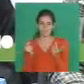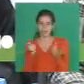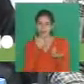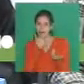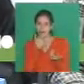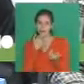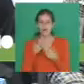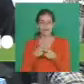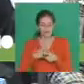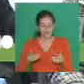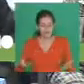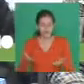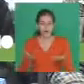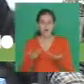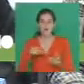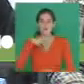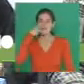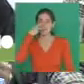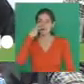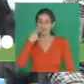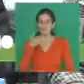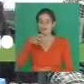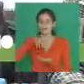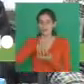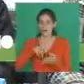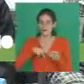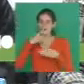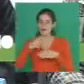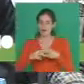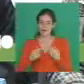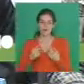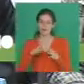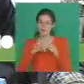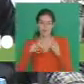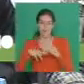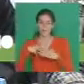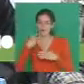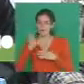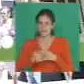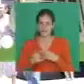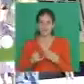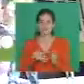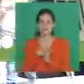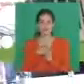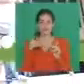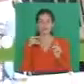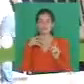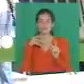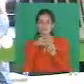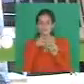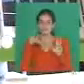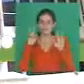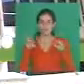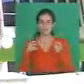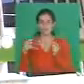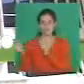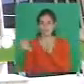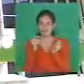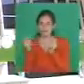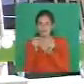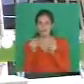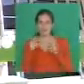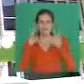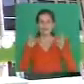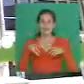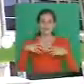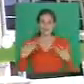y reimpulsemos las políticas del Estado, los programas y los planes en relación a esto. En las jornadas de discusión, los temas a tratar